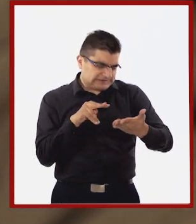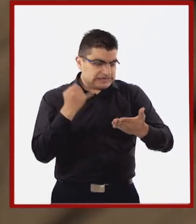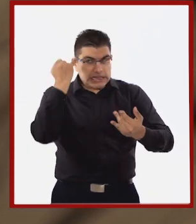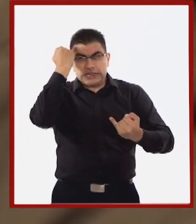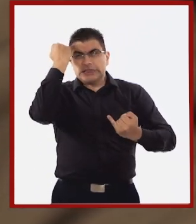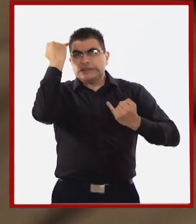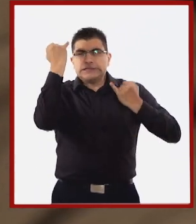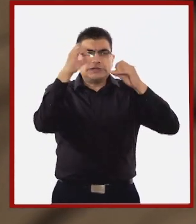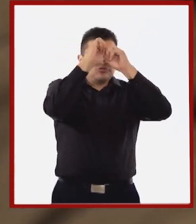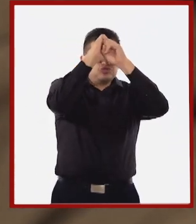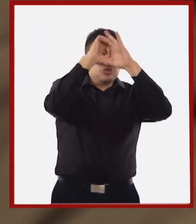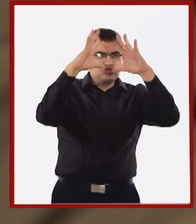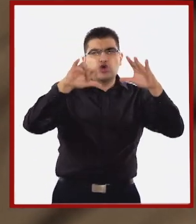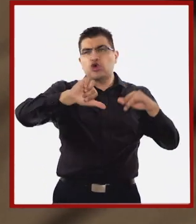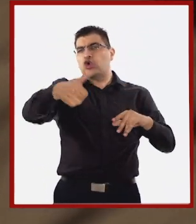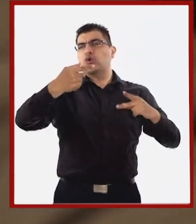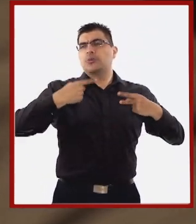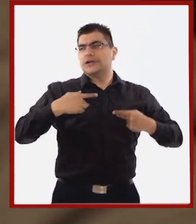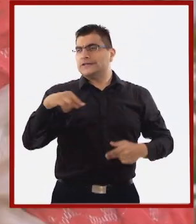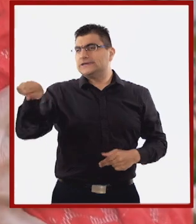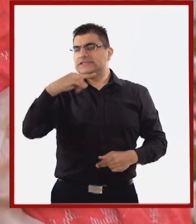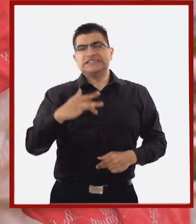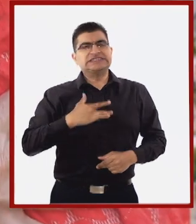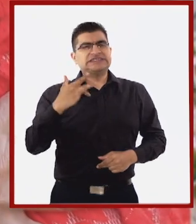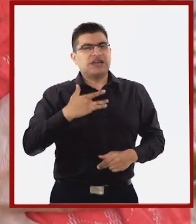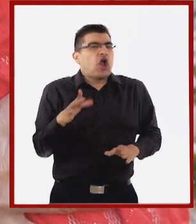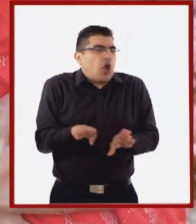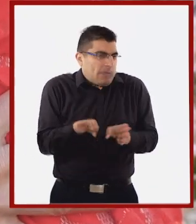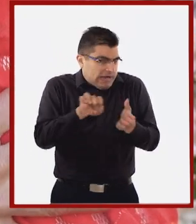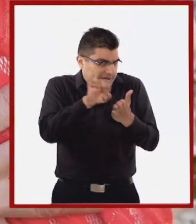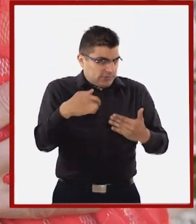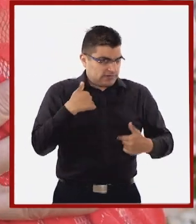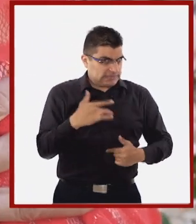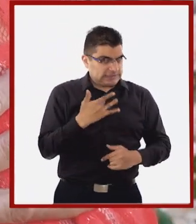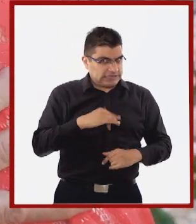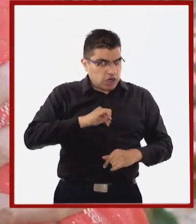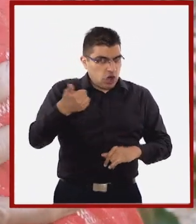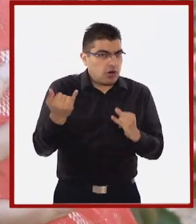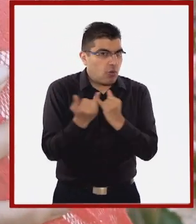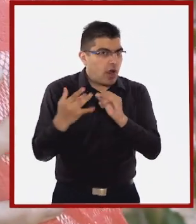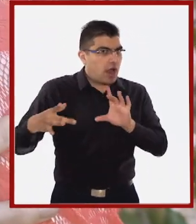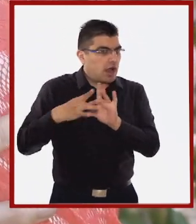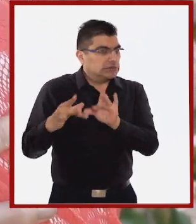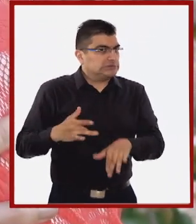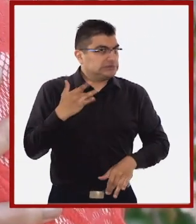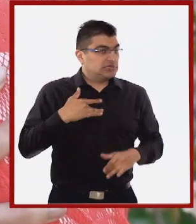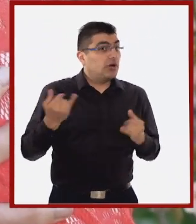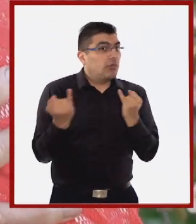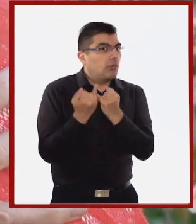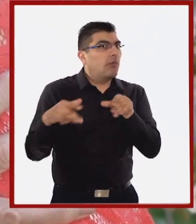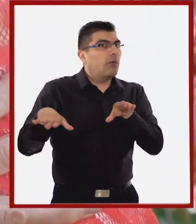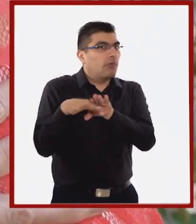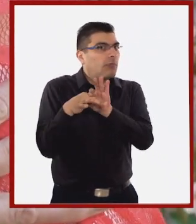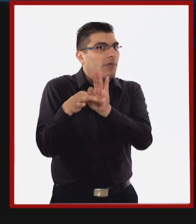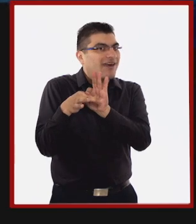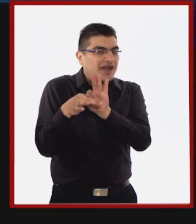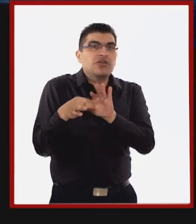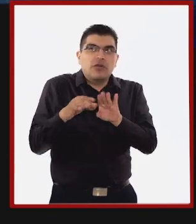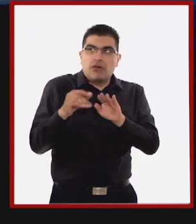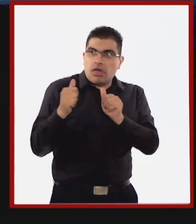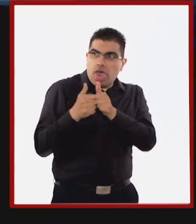imaginarnos cómo es que el otro siente. Si yo me llego a sentir como el otro, esa persona ya no está tan